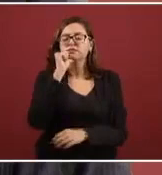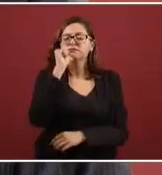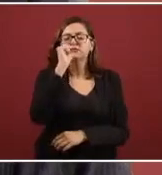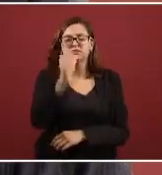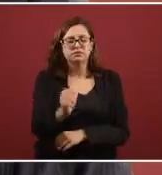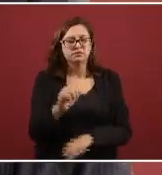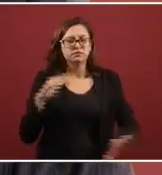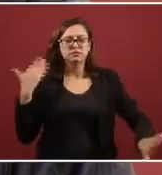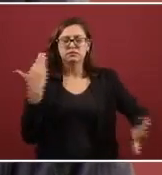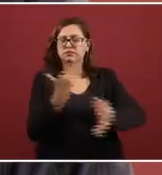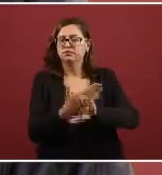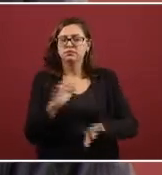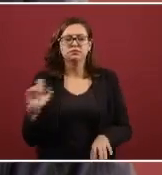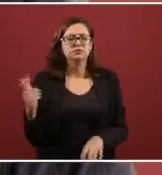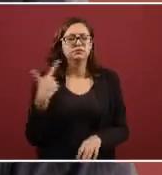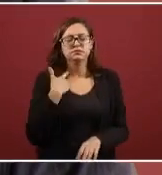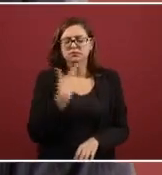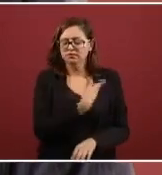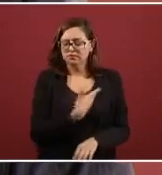contra expresidentes,